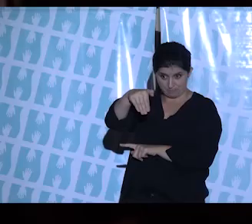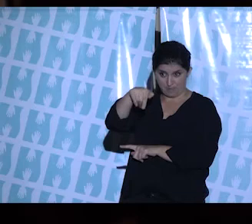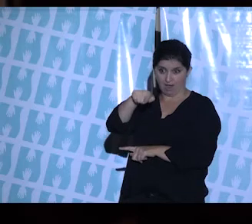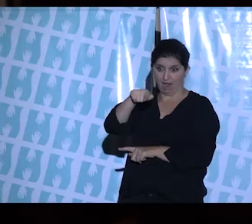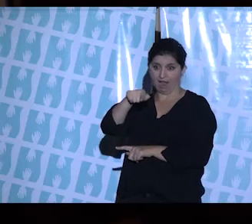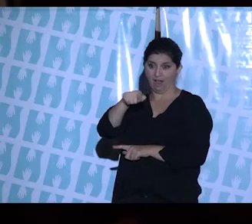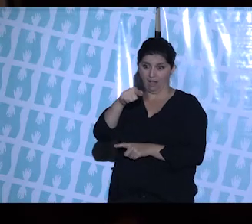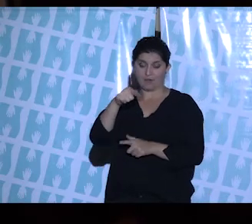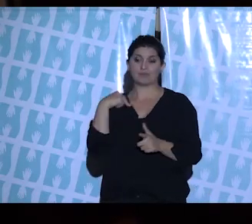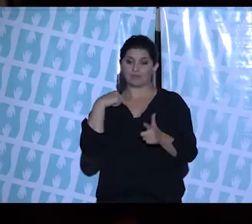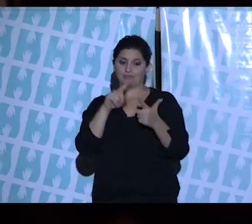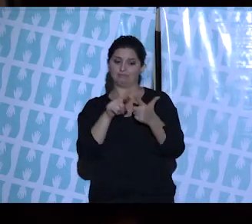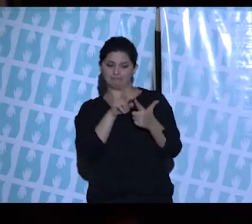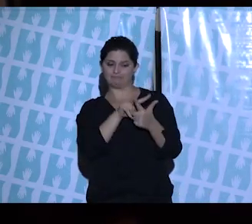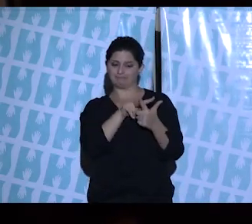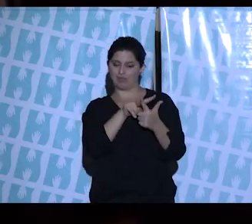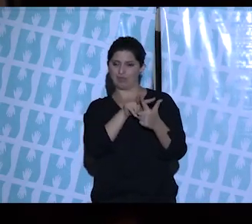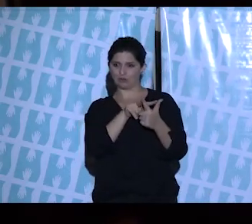esto aumenta